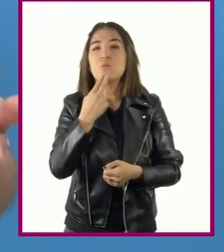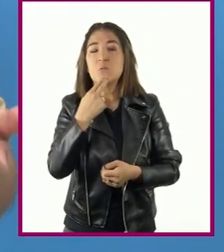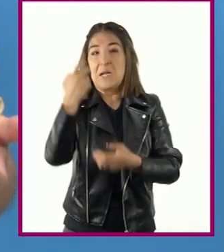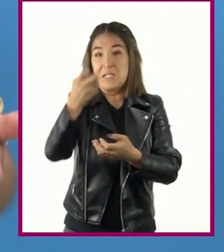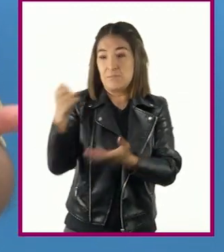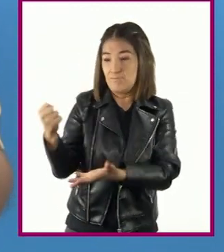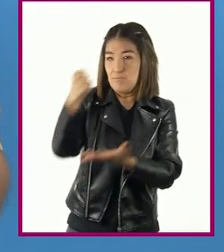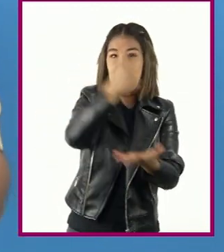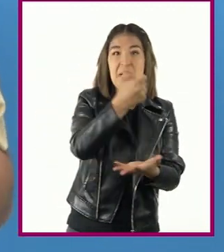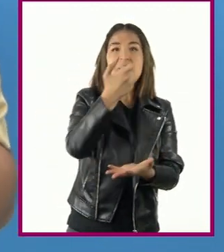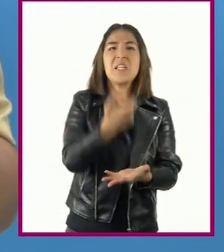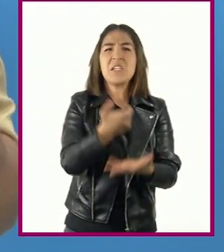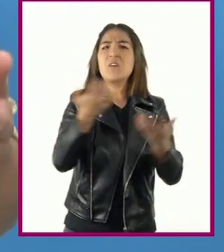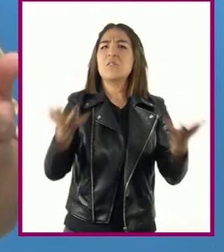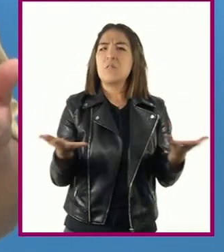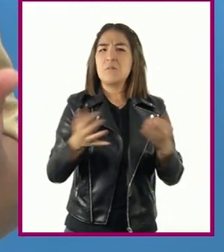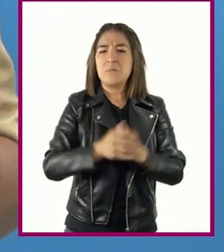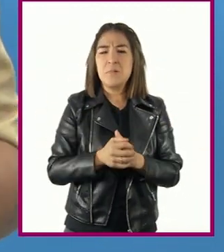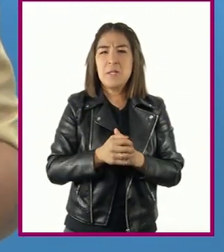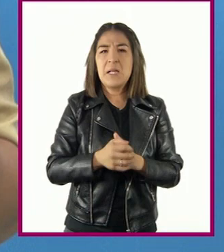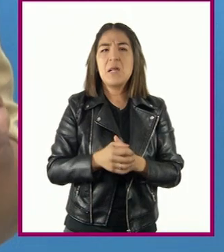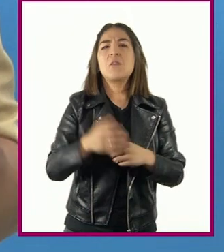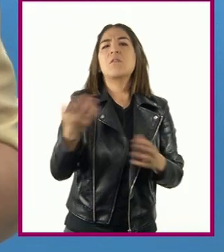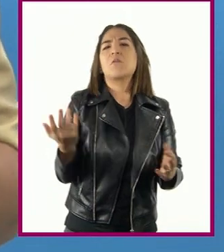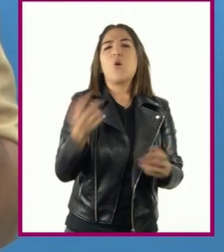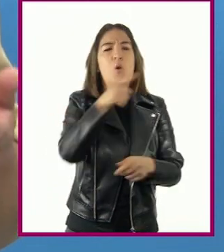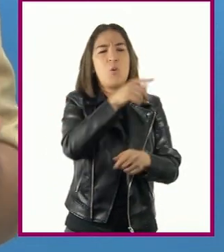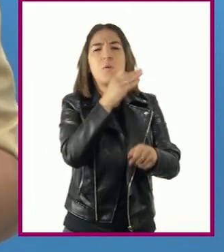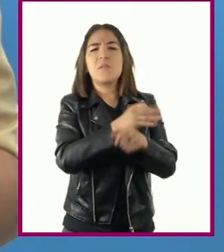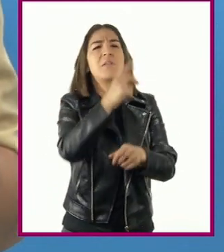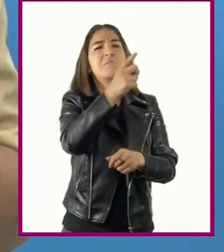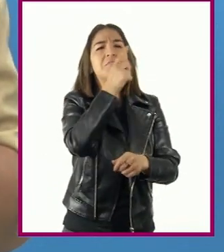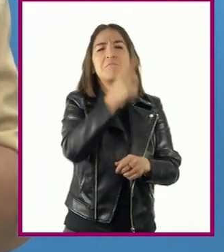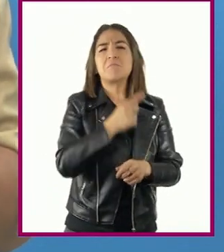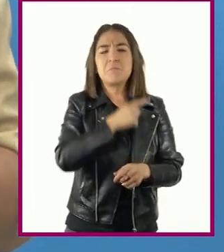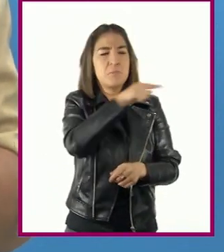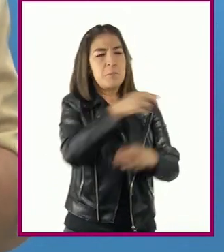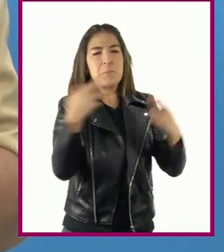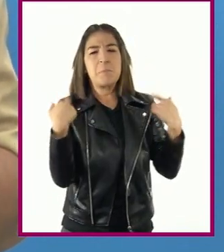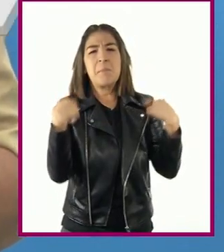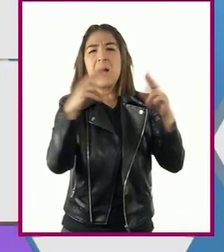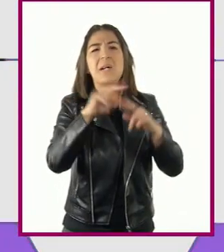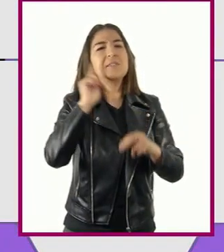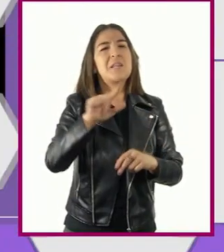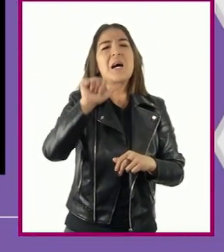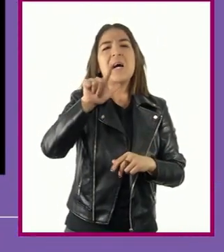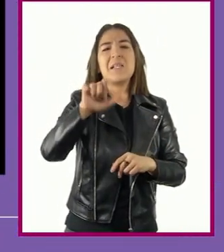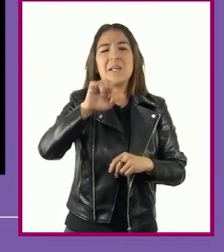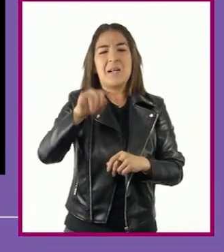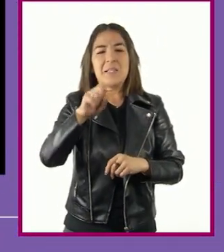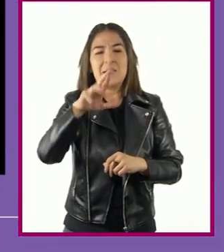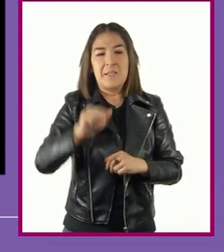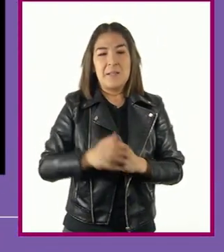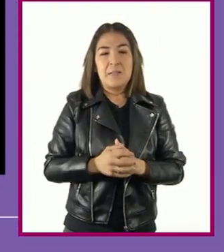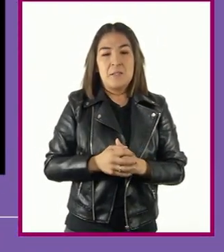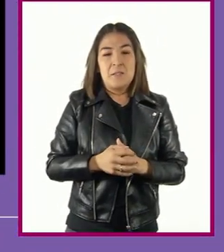los recursos públicos? ¿Qué nos puede decir al respecto, maestra Alejandra?